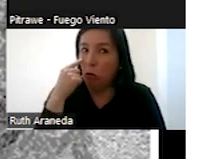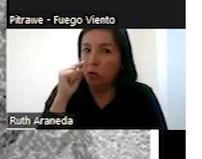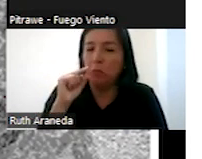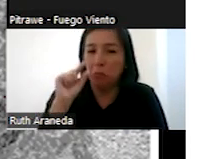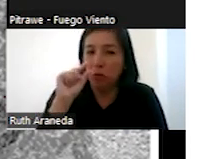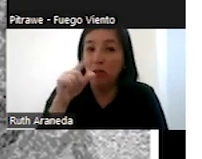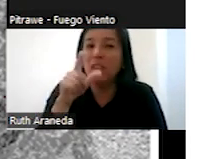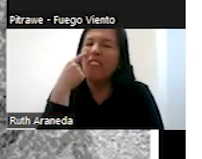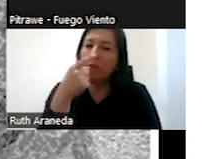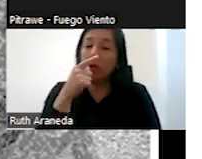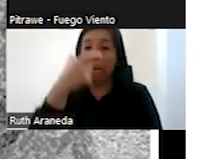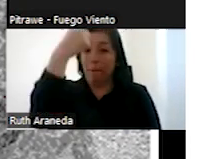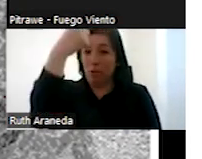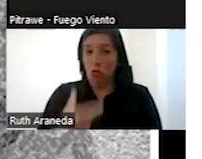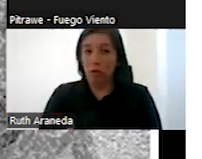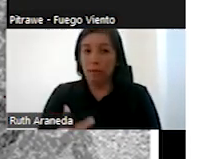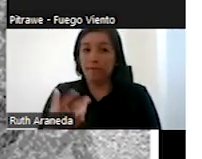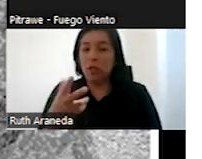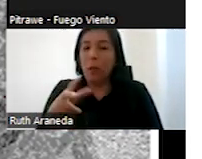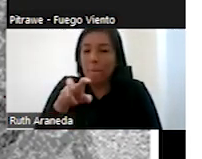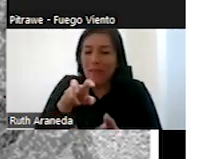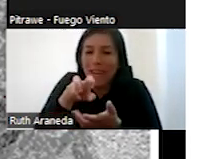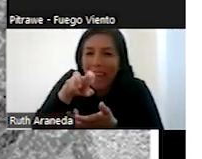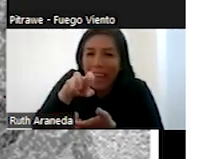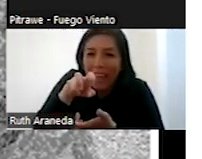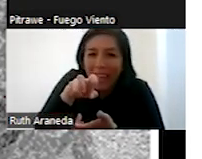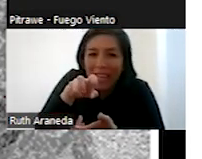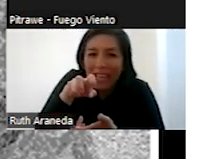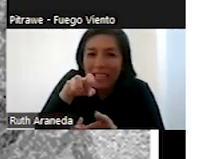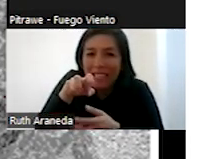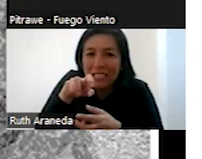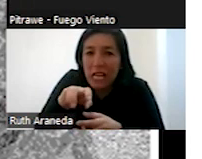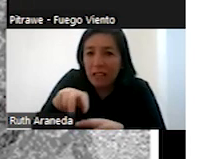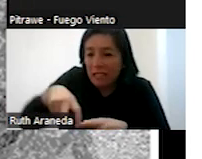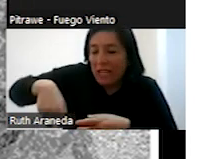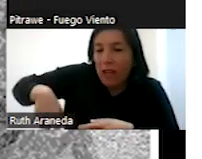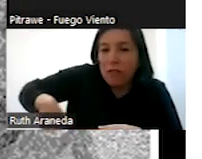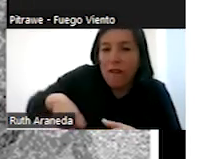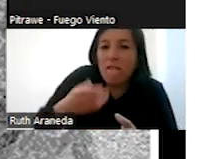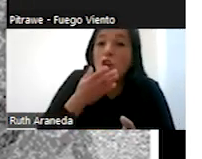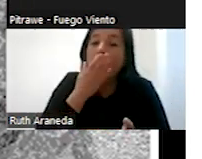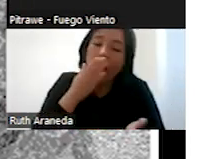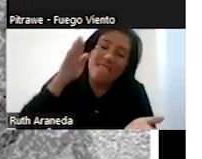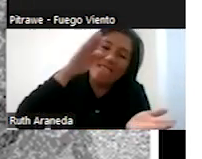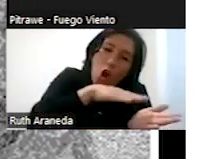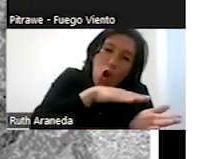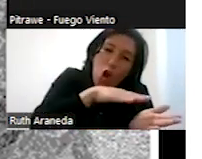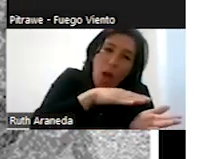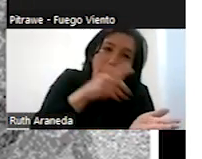una persona en esa posición ventral, con las piernas dobladas, de manera que los pies están sobre los glúteos, boca abajo, pero en el